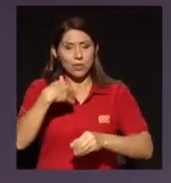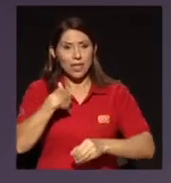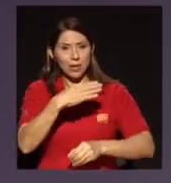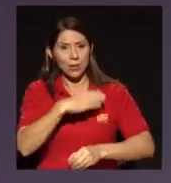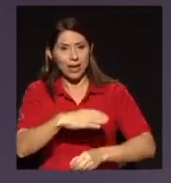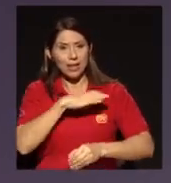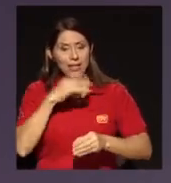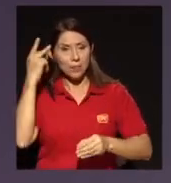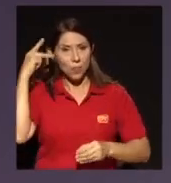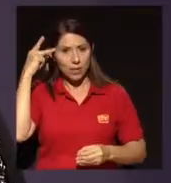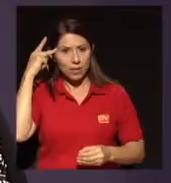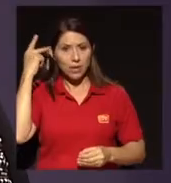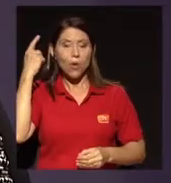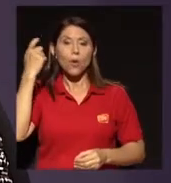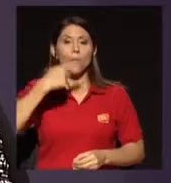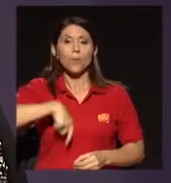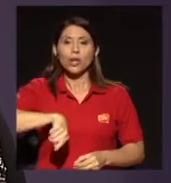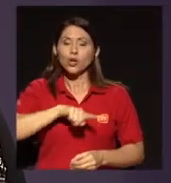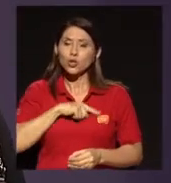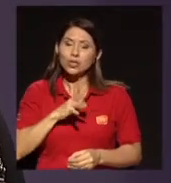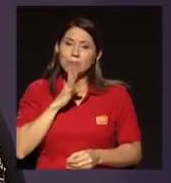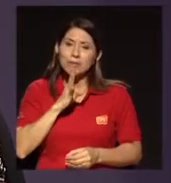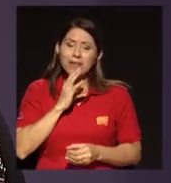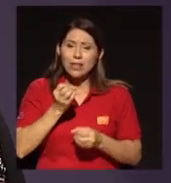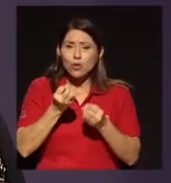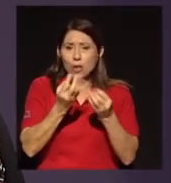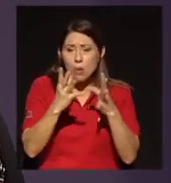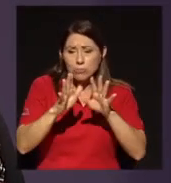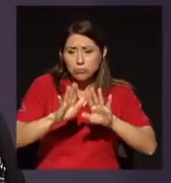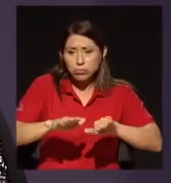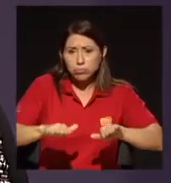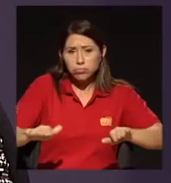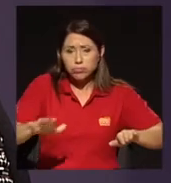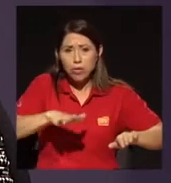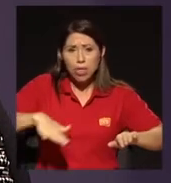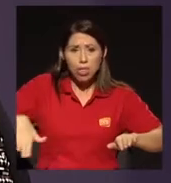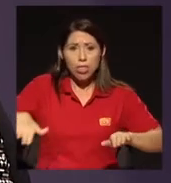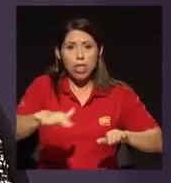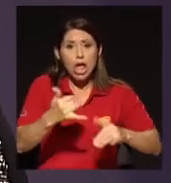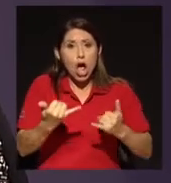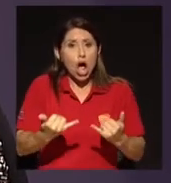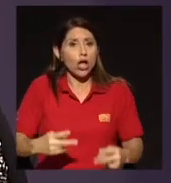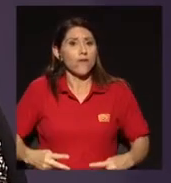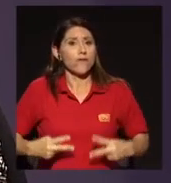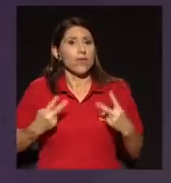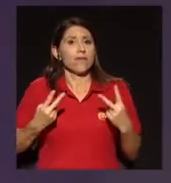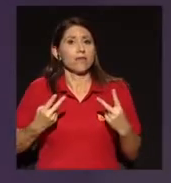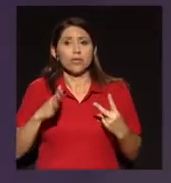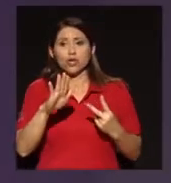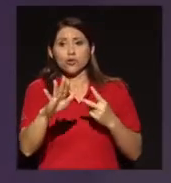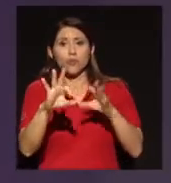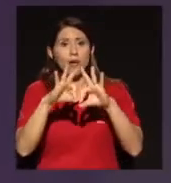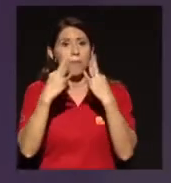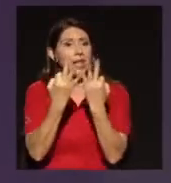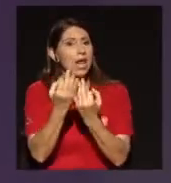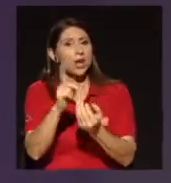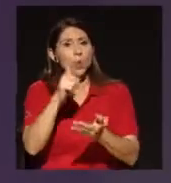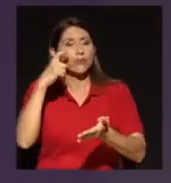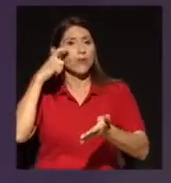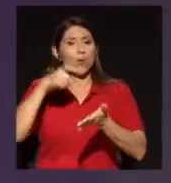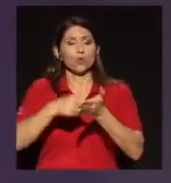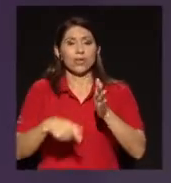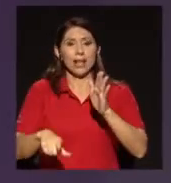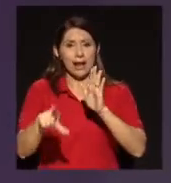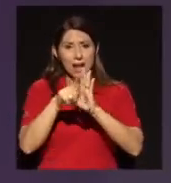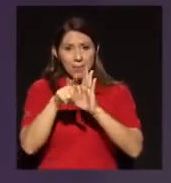final estamos hablando de una cantidad enorme de niños que hoy viven sin que su familia sea reconocida legalmente. Y voy a poner